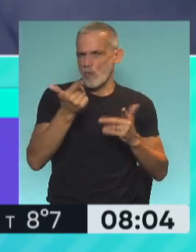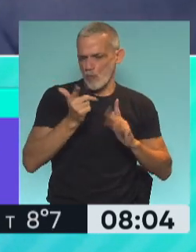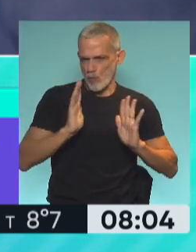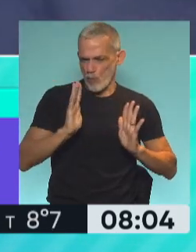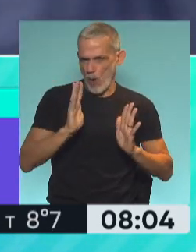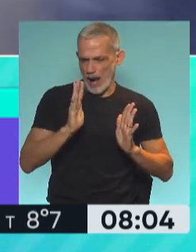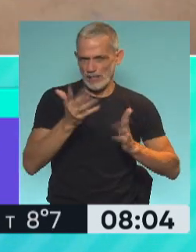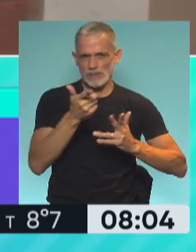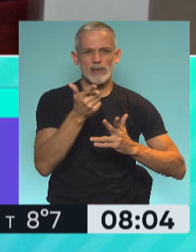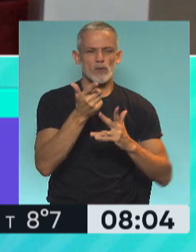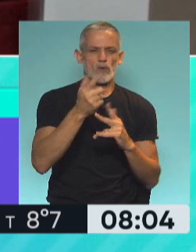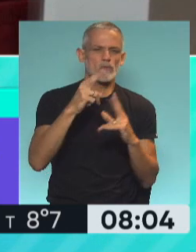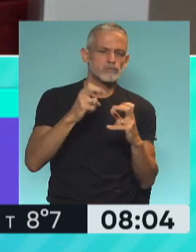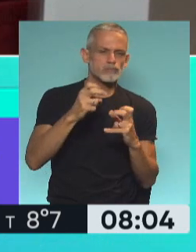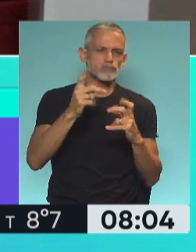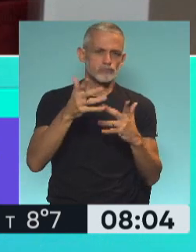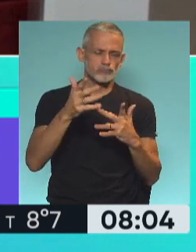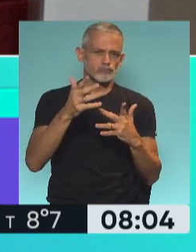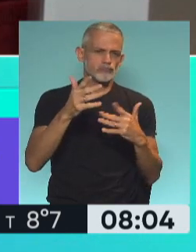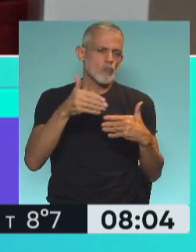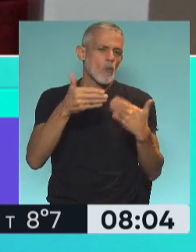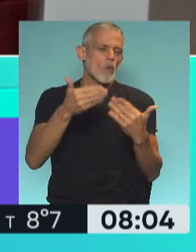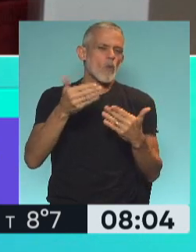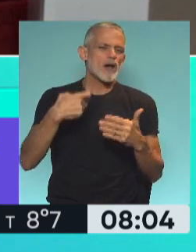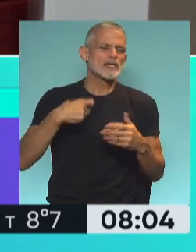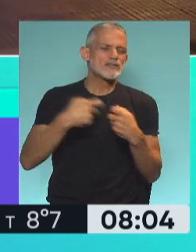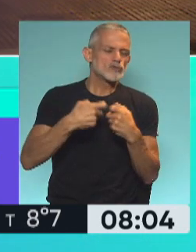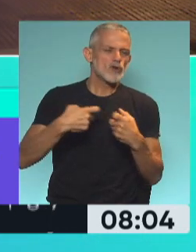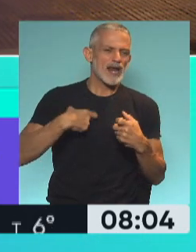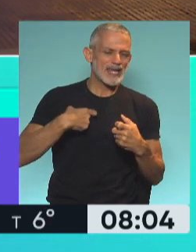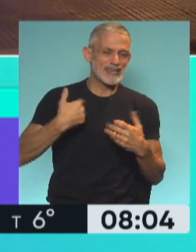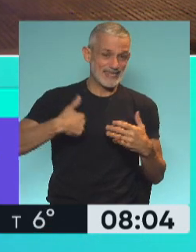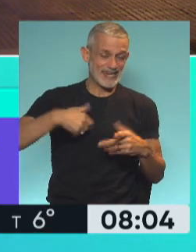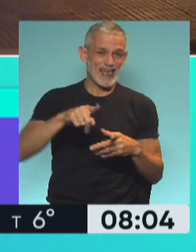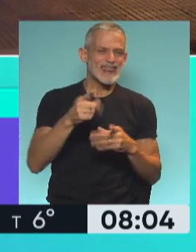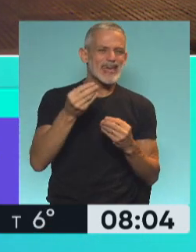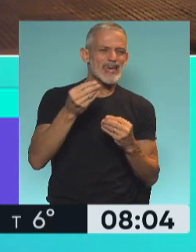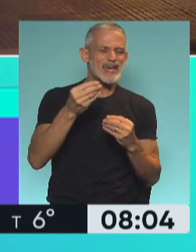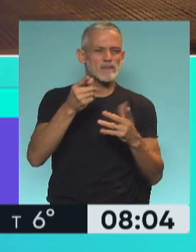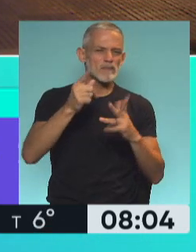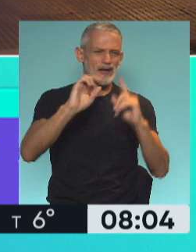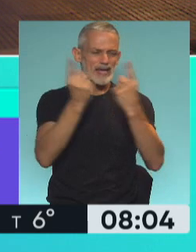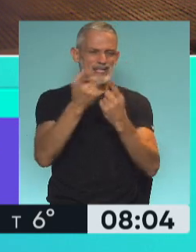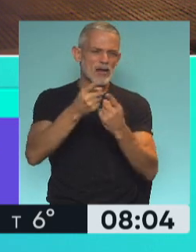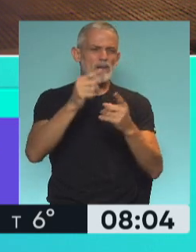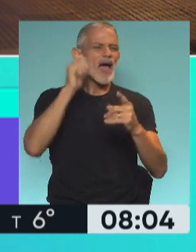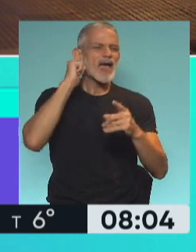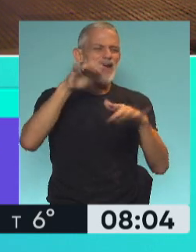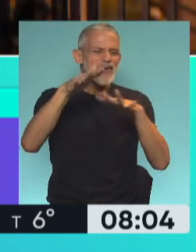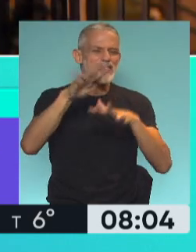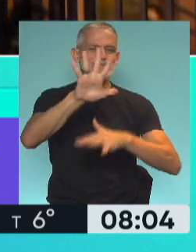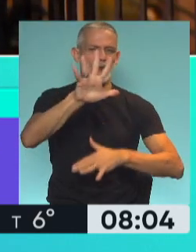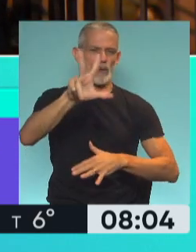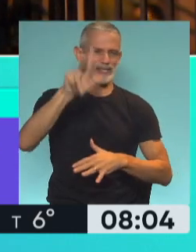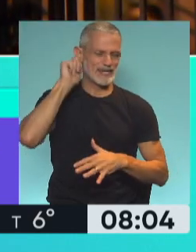una estadística de una evaluación parcial que hizo la Sociedad Argentina de Terapia Intensiva encontró una edad media de 53 años. Y